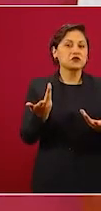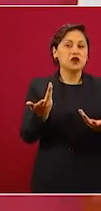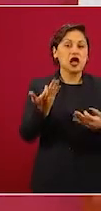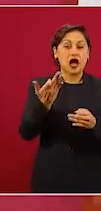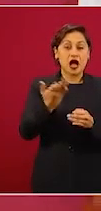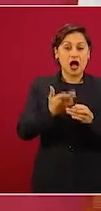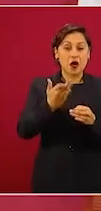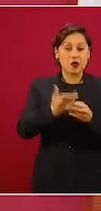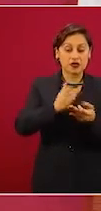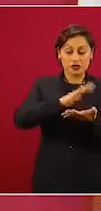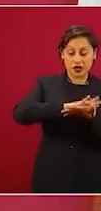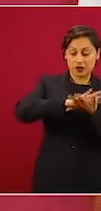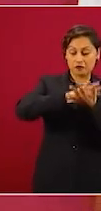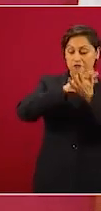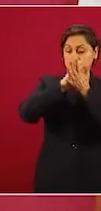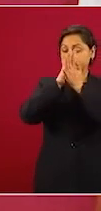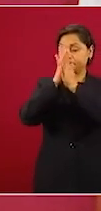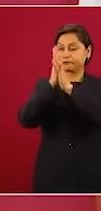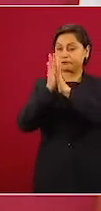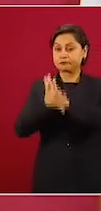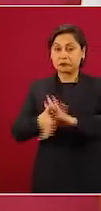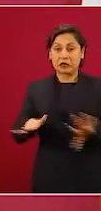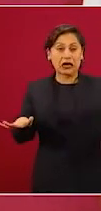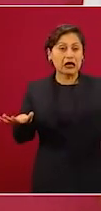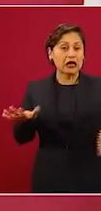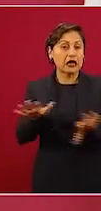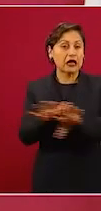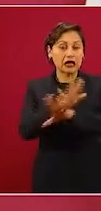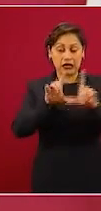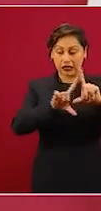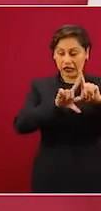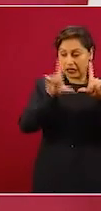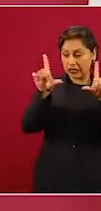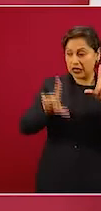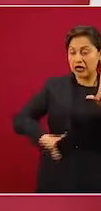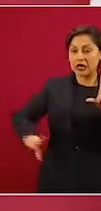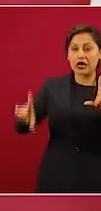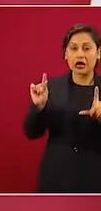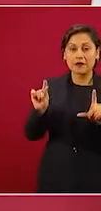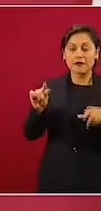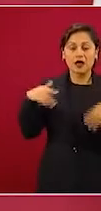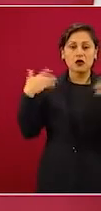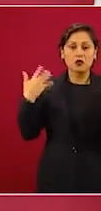transformación de hacer historia y que todavía nos paguen